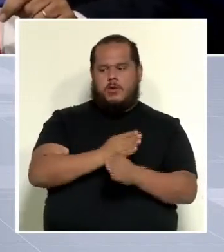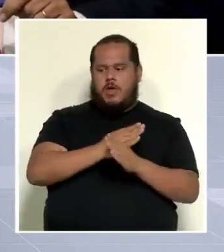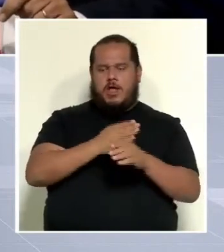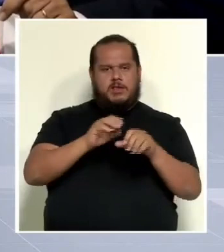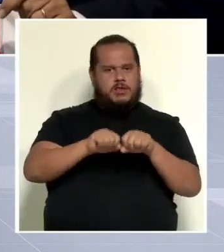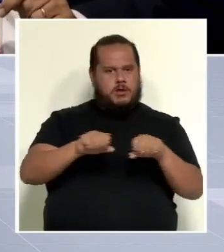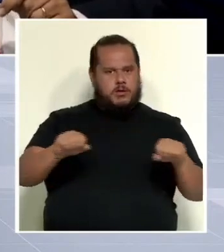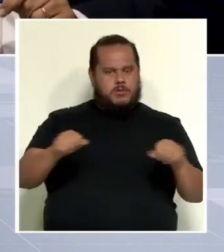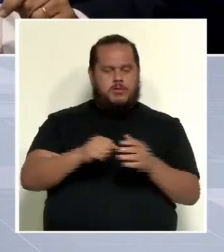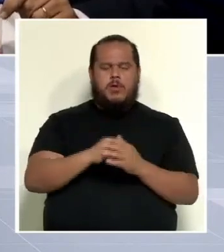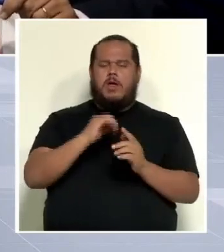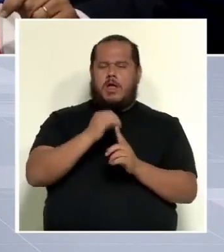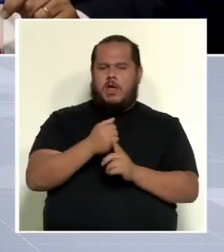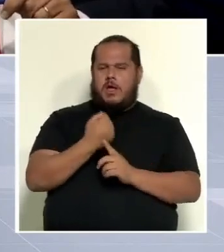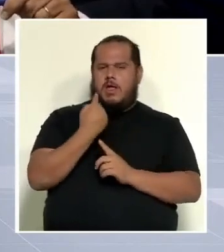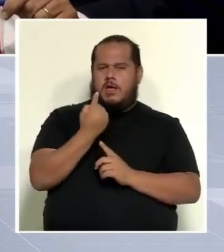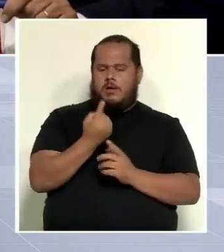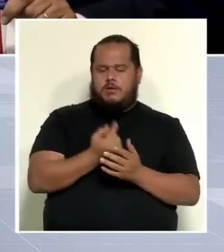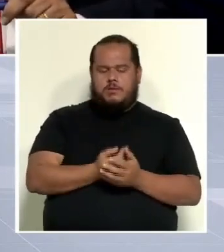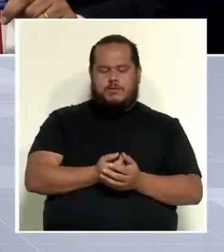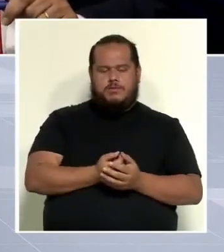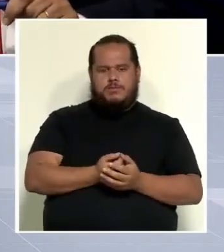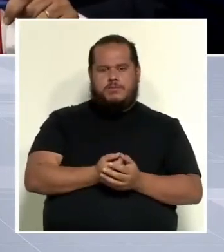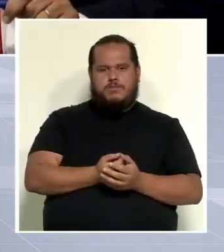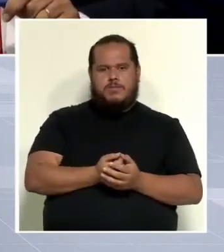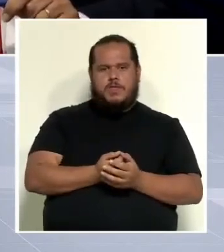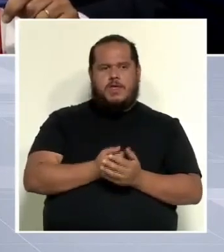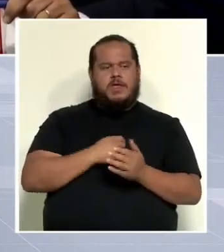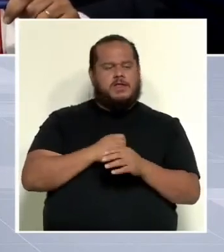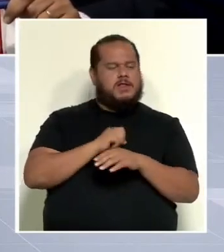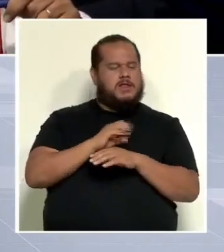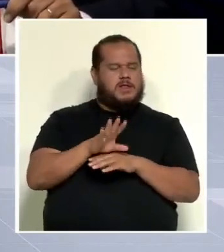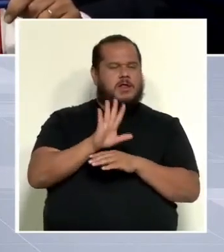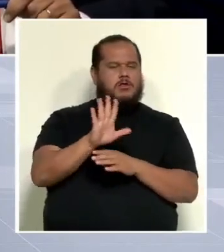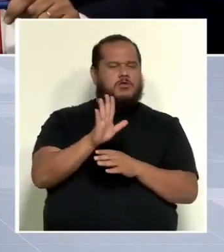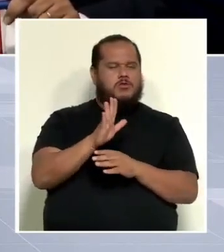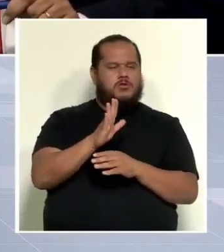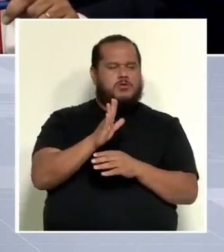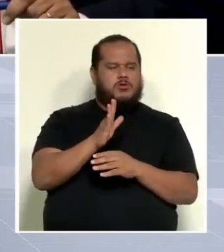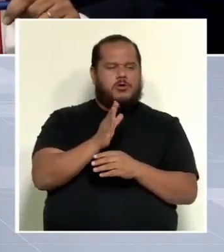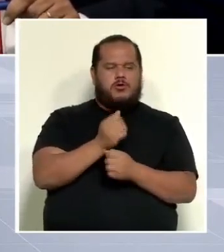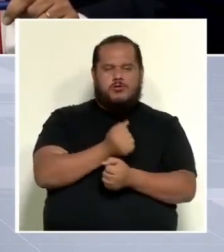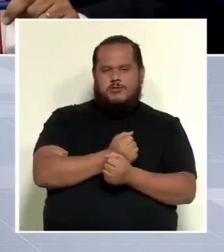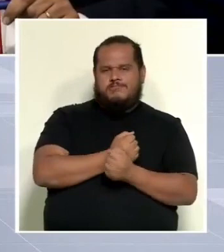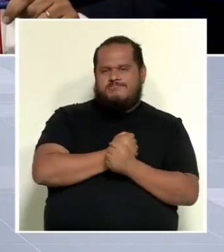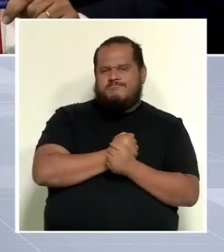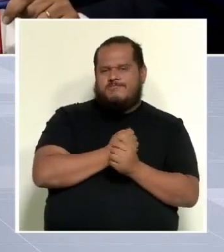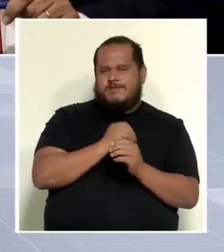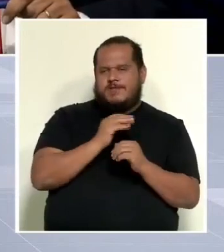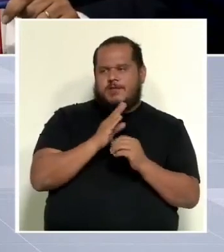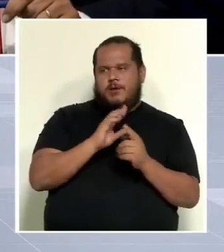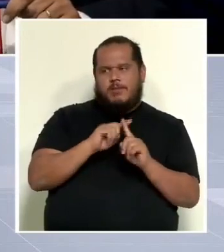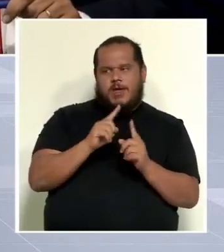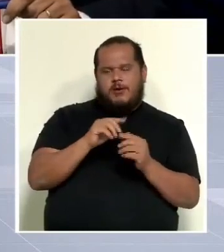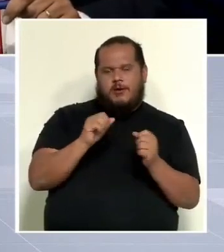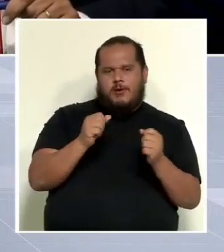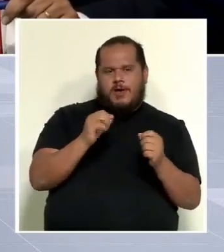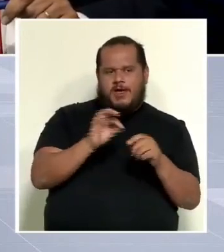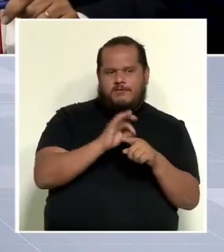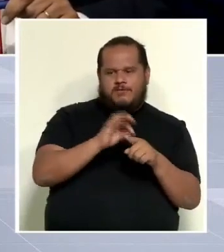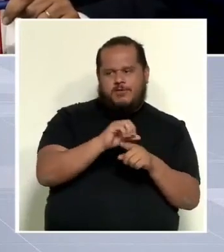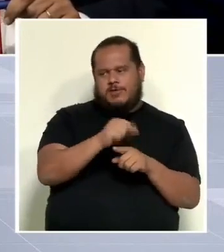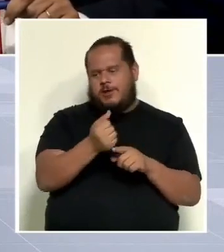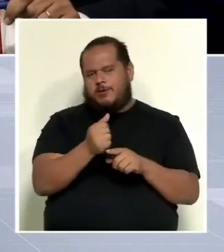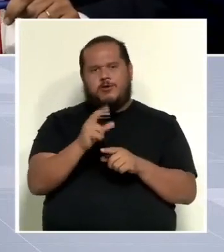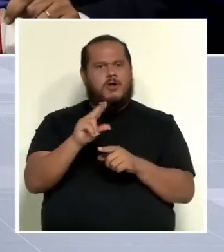uno se está tirando sus cariñitos, pero en función del otro, sin lograr construir la